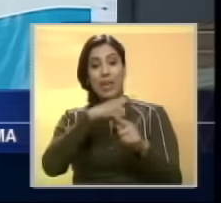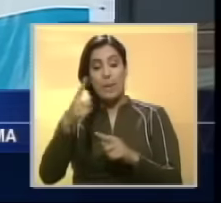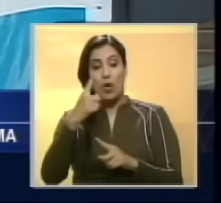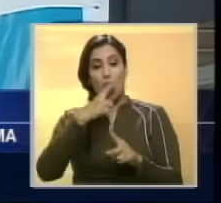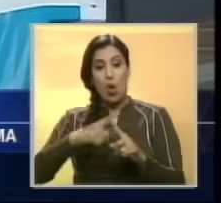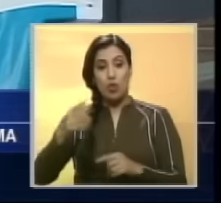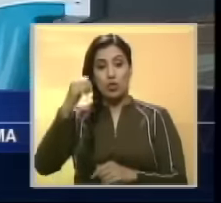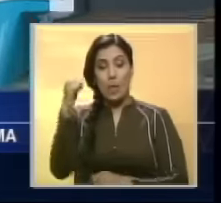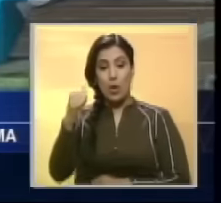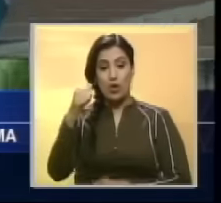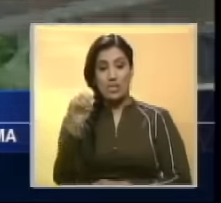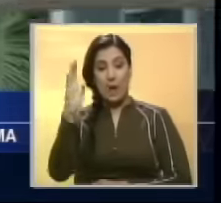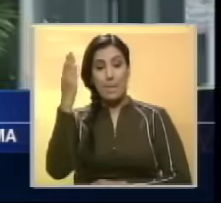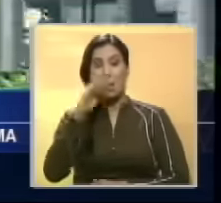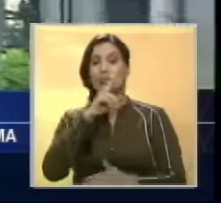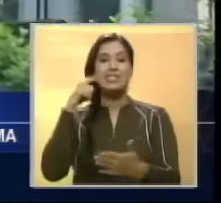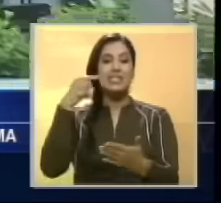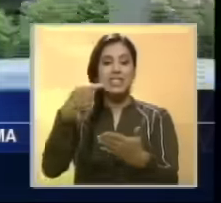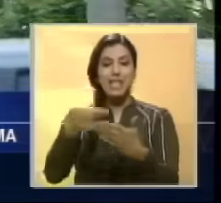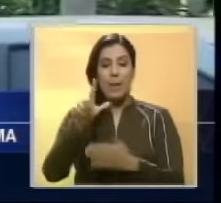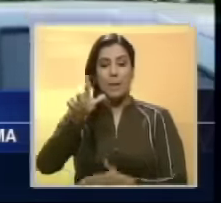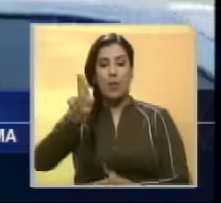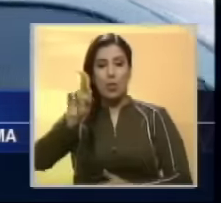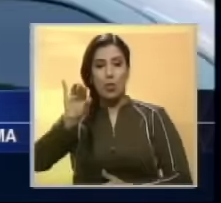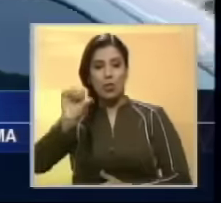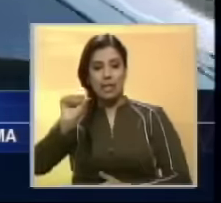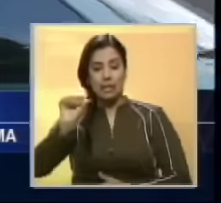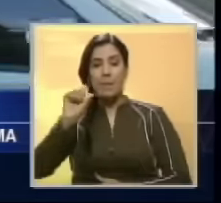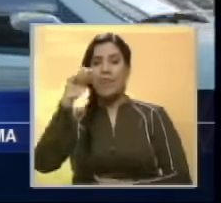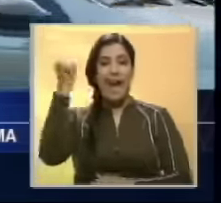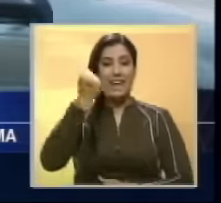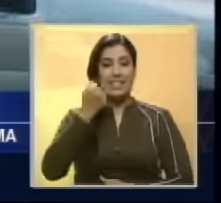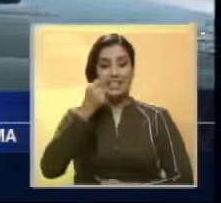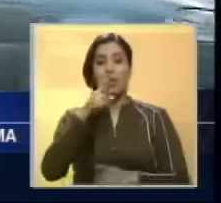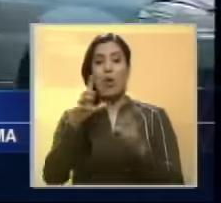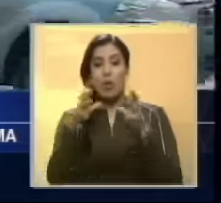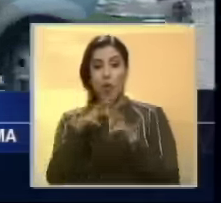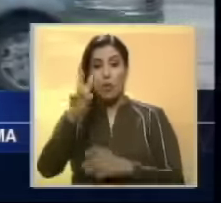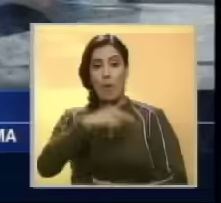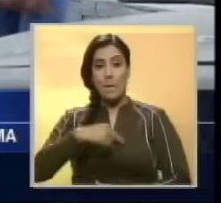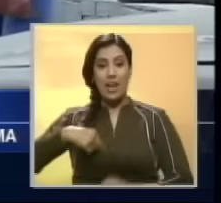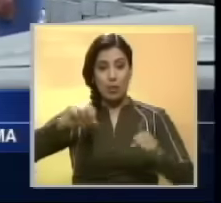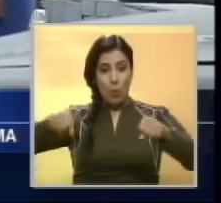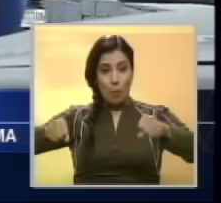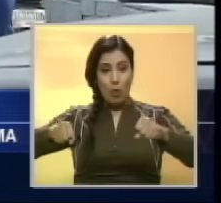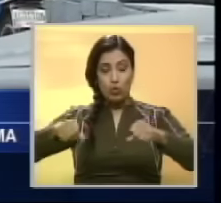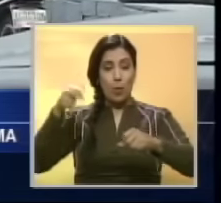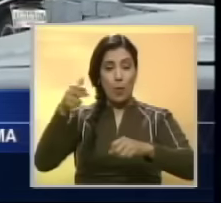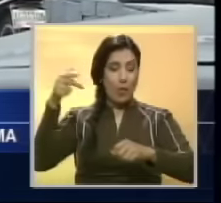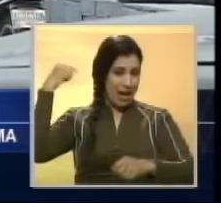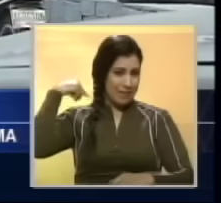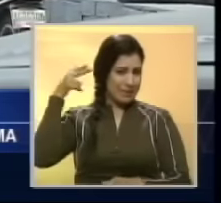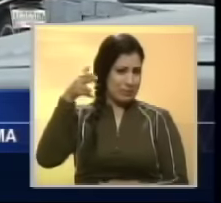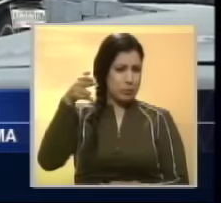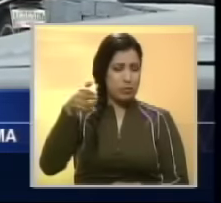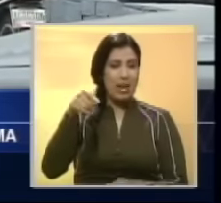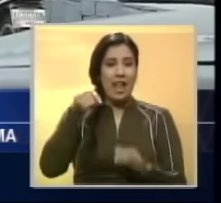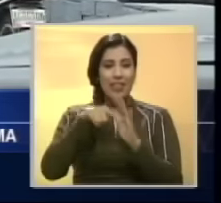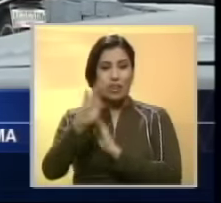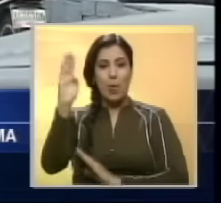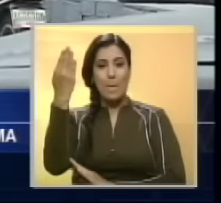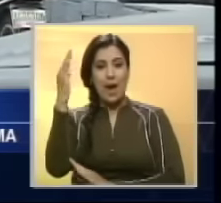oficial agregado de polibaruta identificado como Luis villasmil fue asesinado por dos delincuentes en moto que le dispararon por la espalda en las